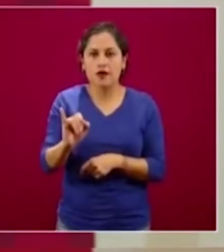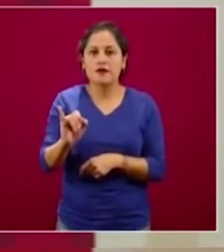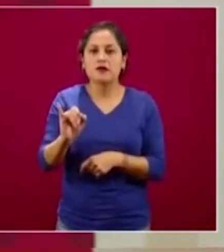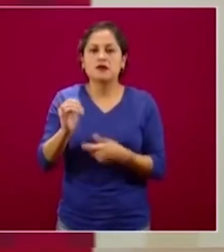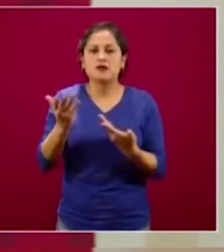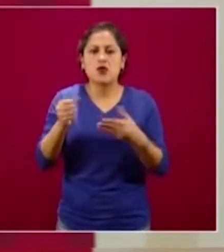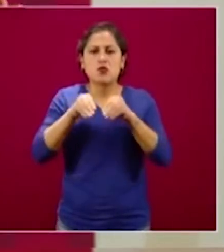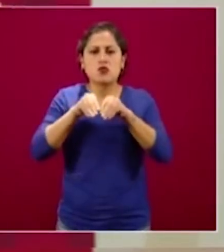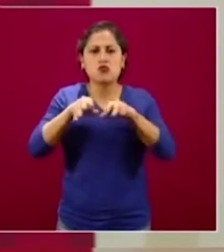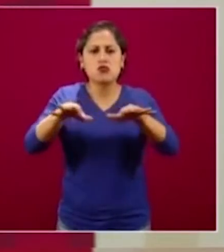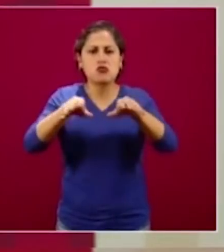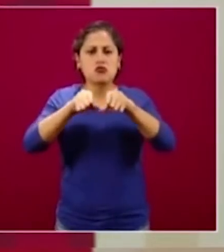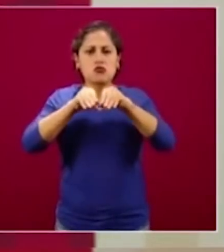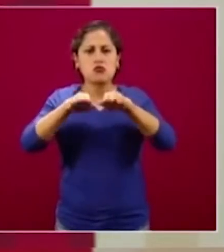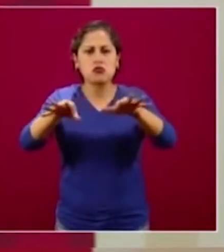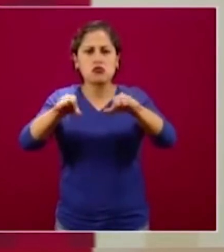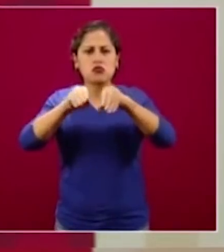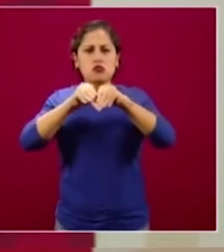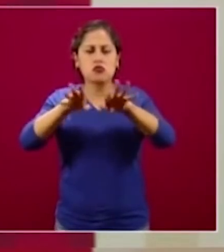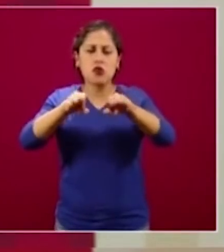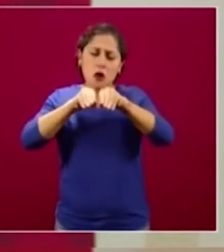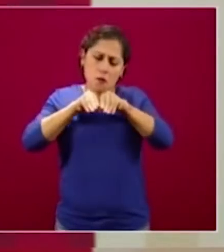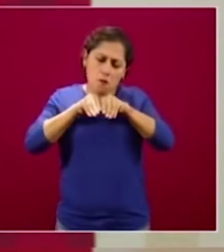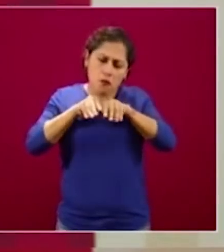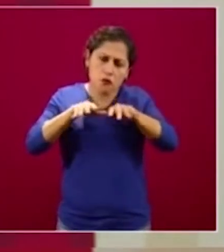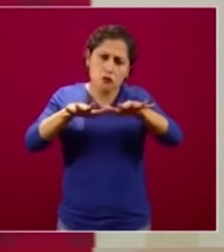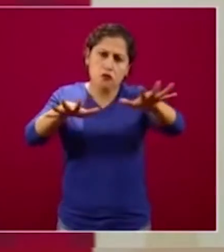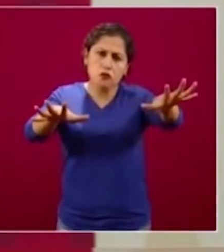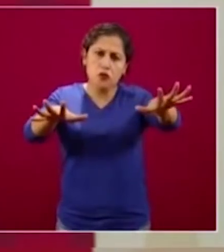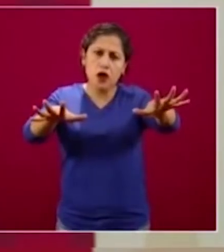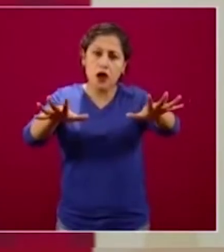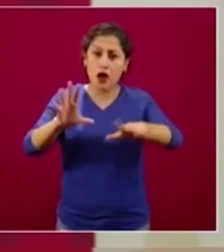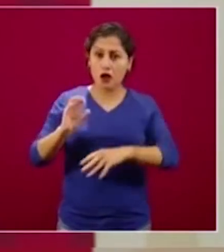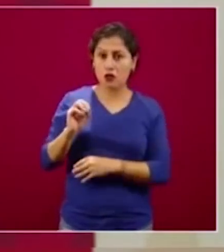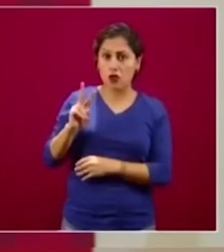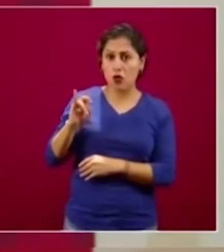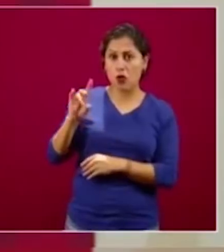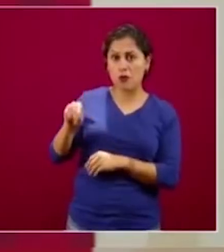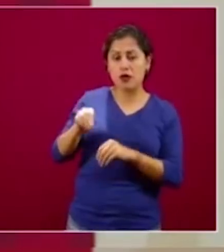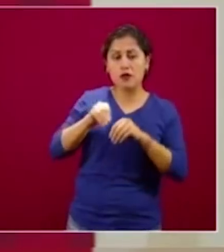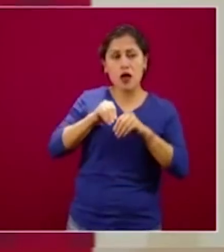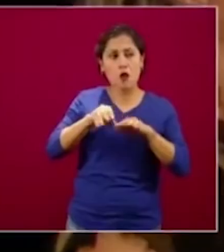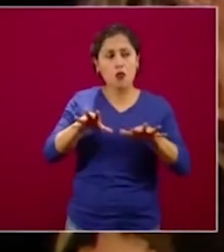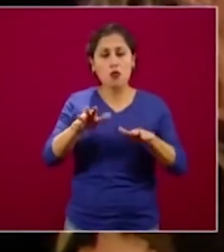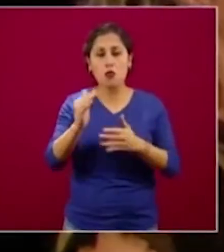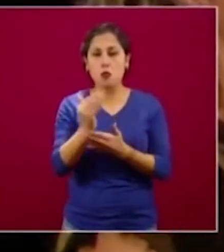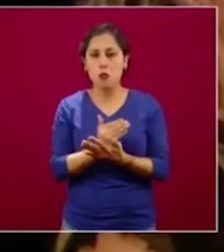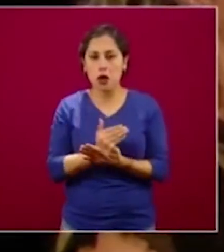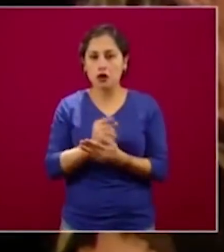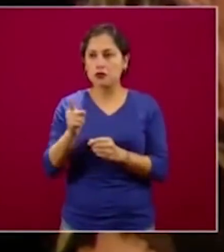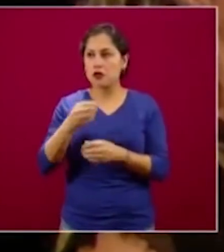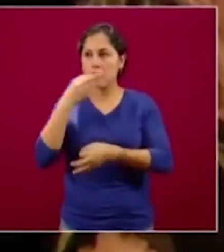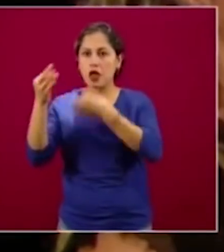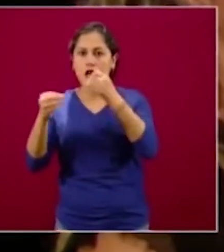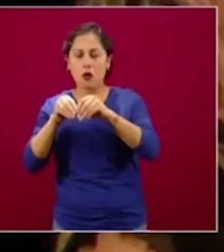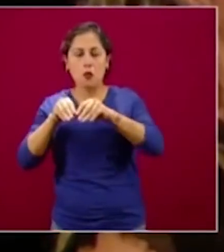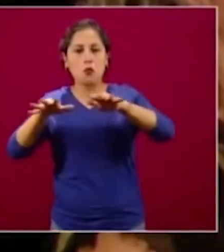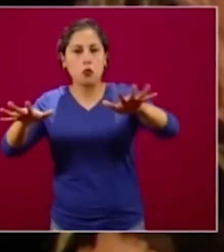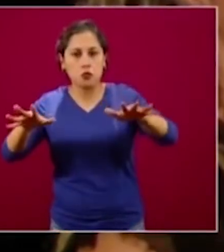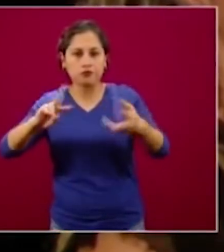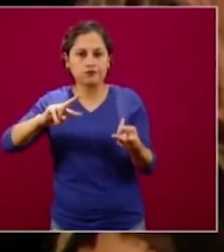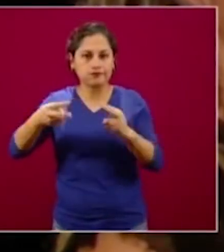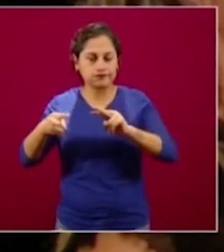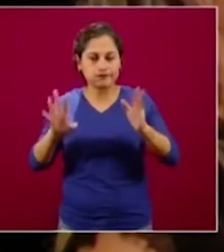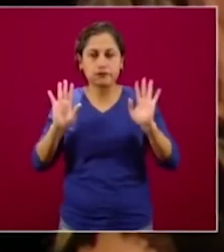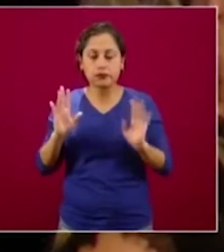entonces se empieza a propagar, a veces más rápido que el COVID, a veces más lento que el COVID, pero cuando llega a la semana